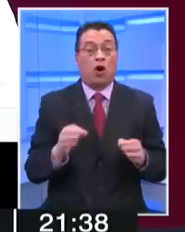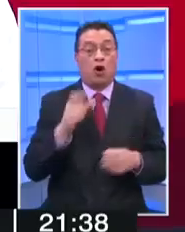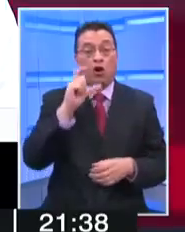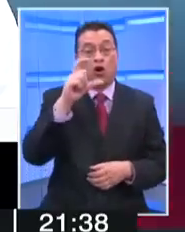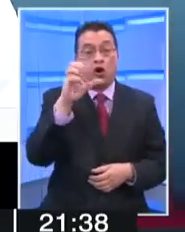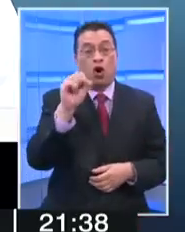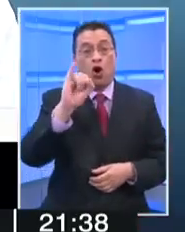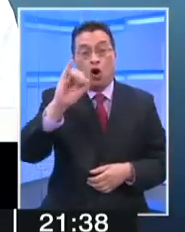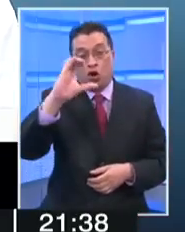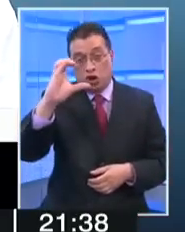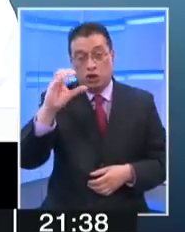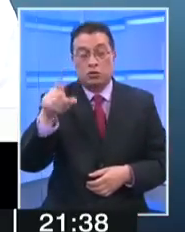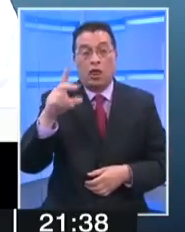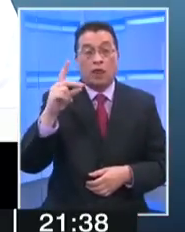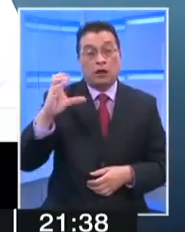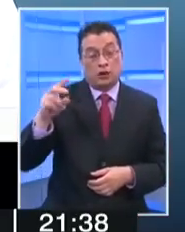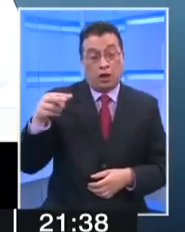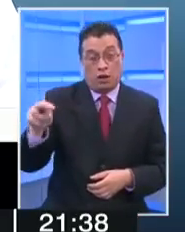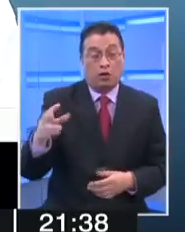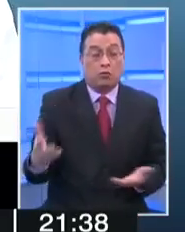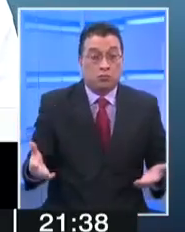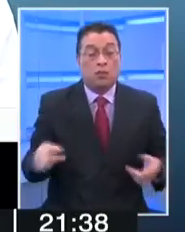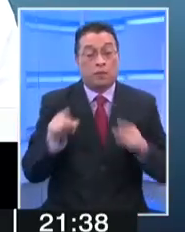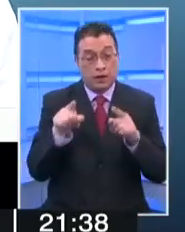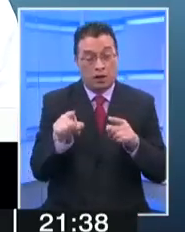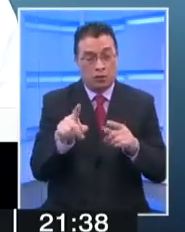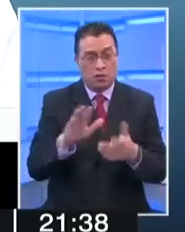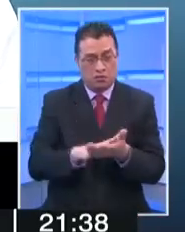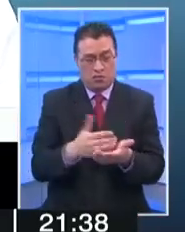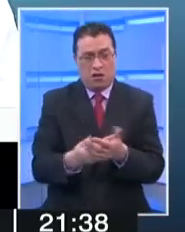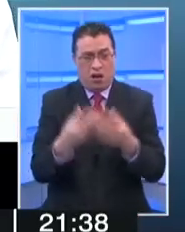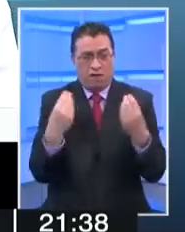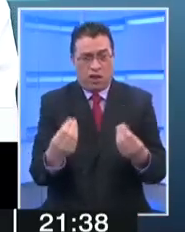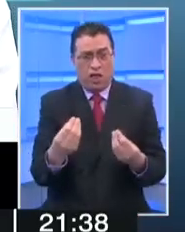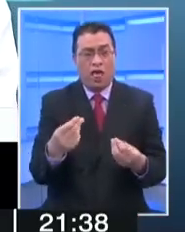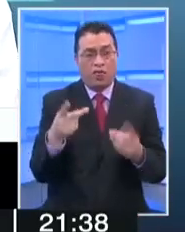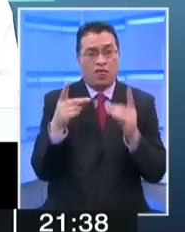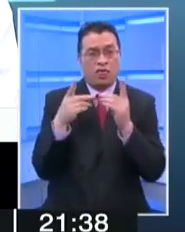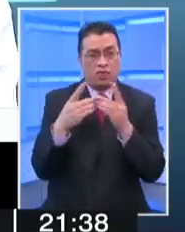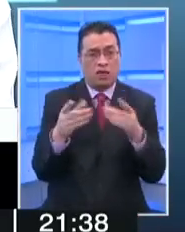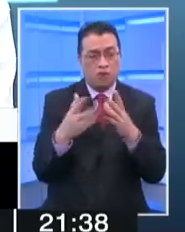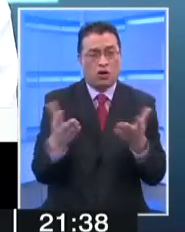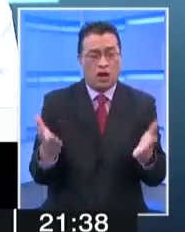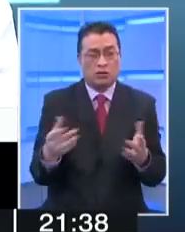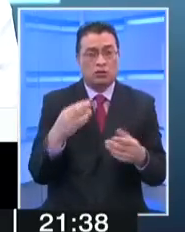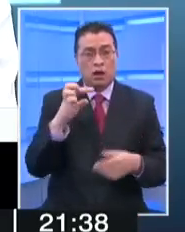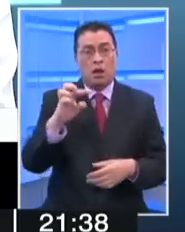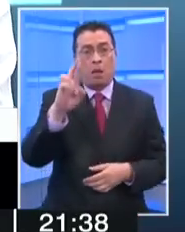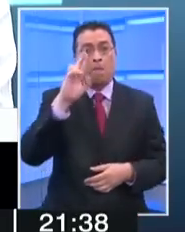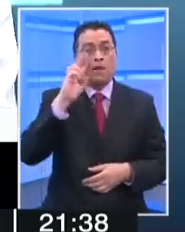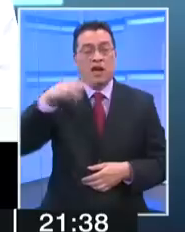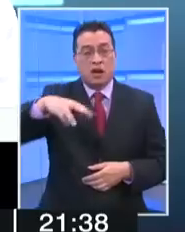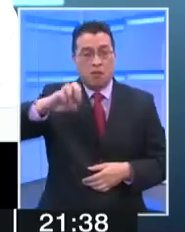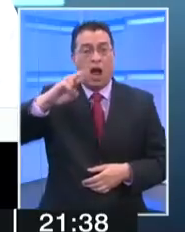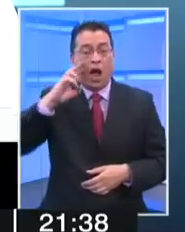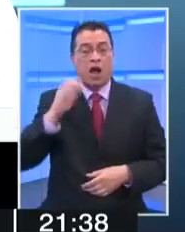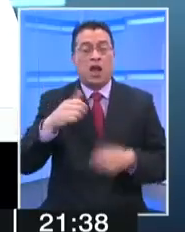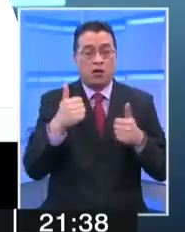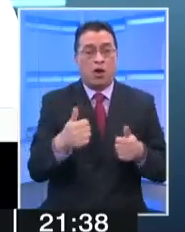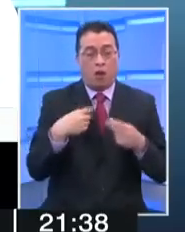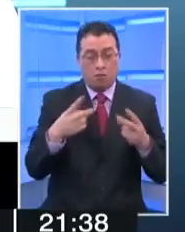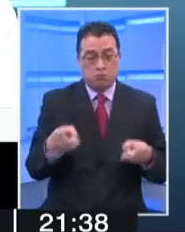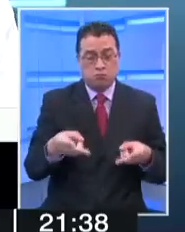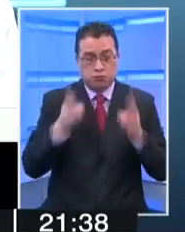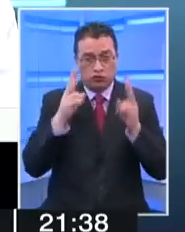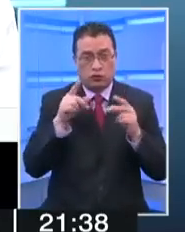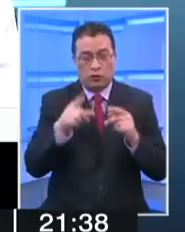Go por la DC yo creo que esto le hace bien a nuestra democracia decir no hace bien que hayan primaria que haya una posibilidad que